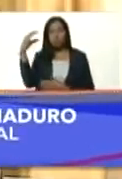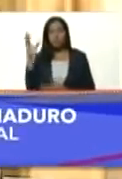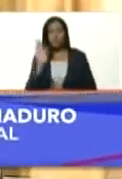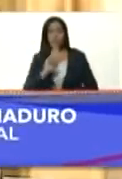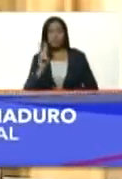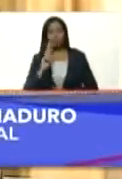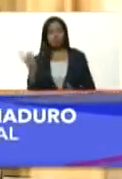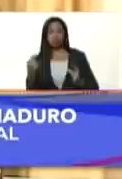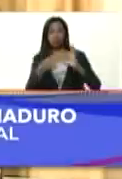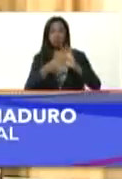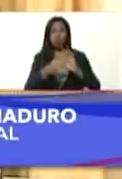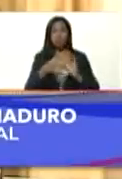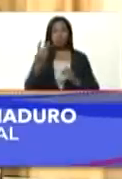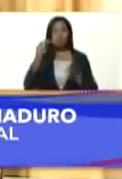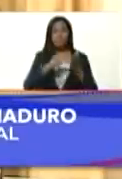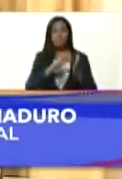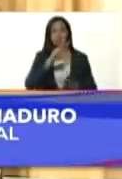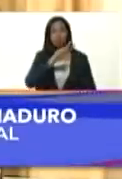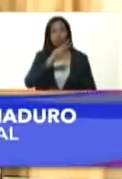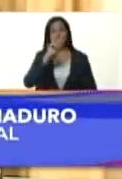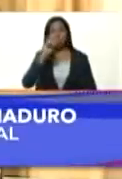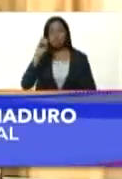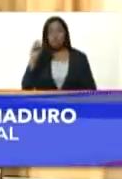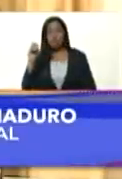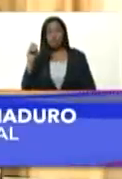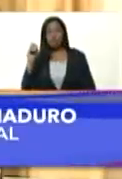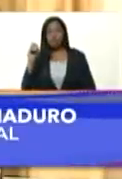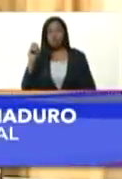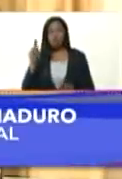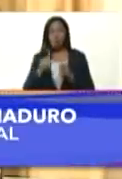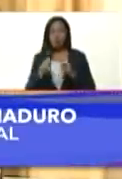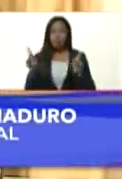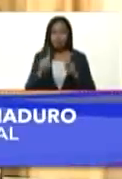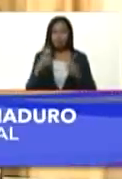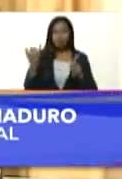colombo-venezolana en los 2.200 kilómetros de